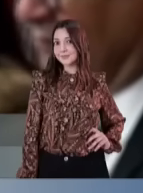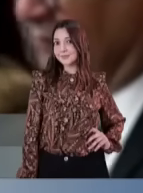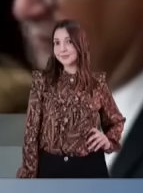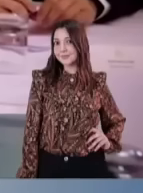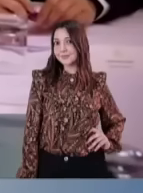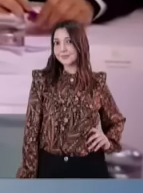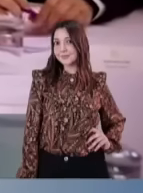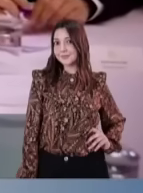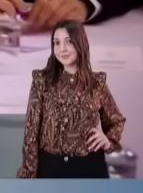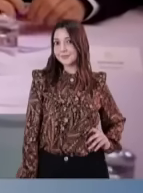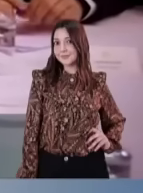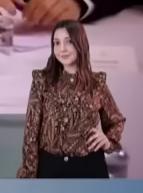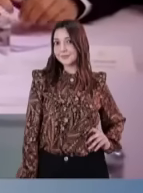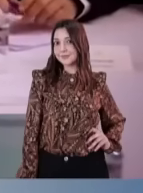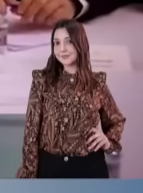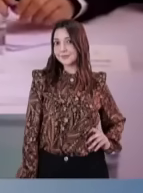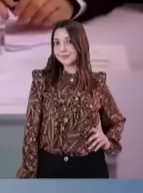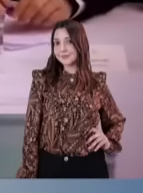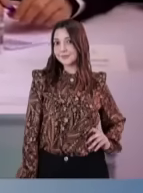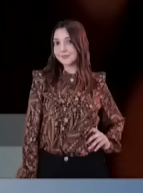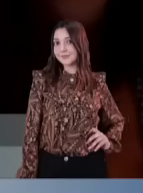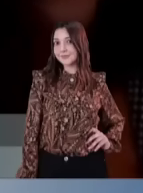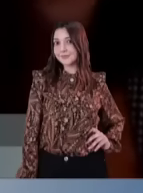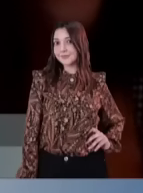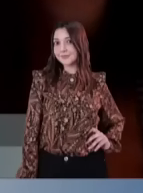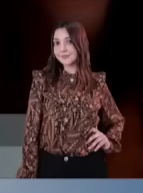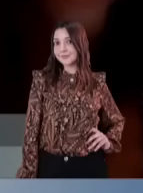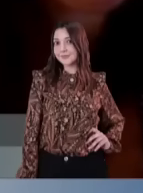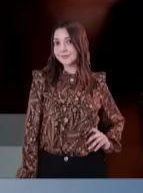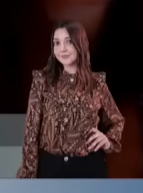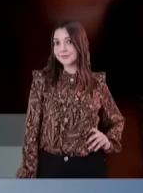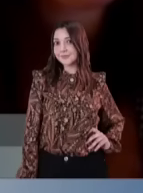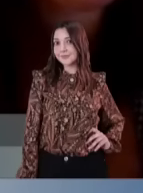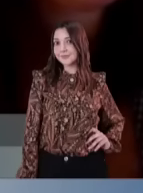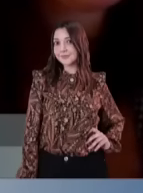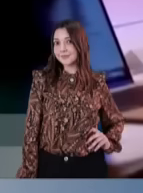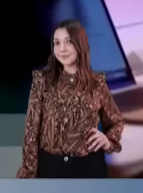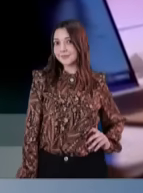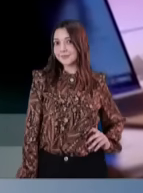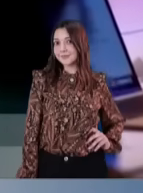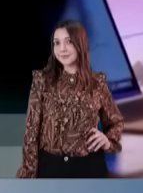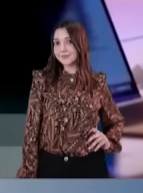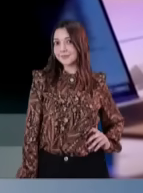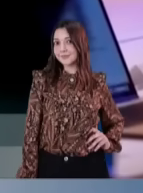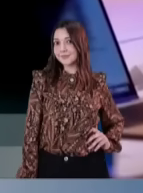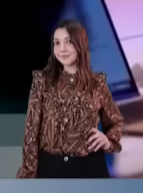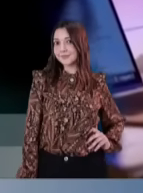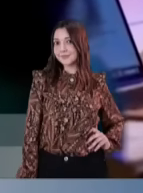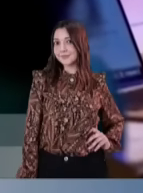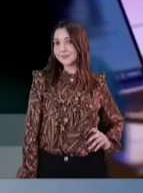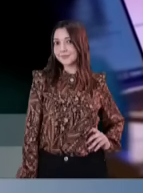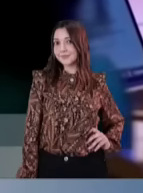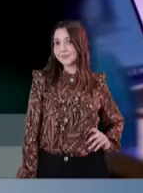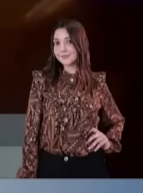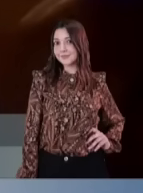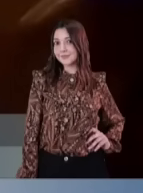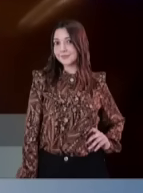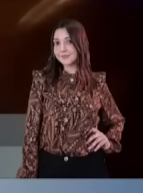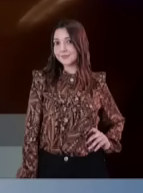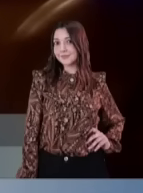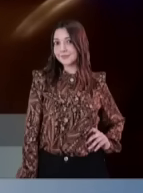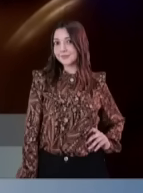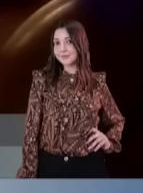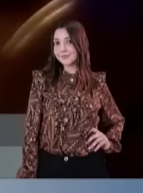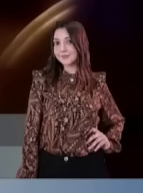de pensiones, que no pueden avanzar en materia de pacto fiscal. ¿Qué pasa con la reforma de salud? Ni siquiera se sabe qué pasa con ello. Y